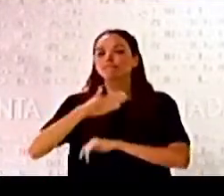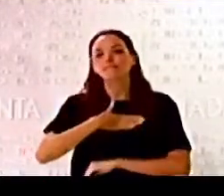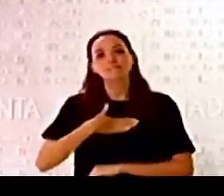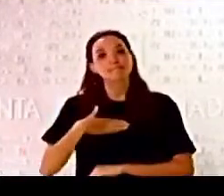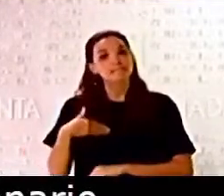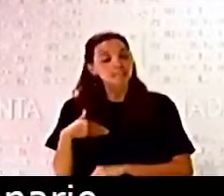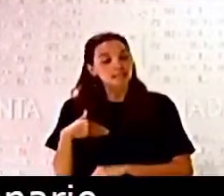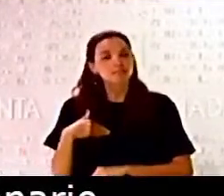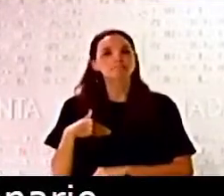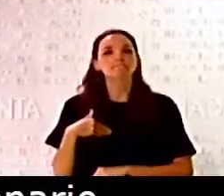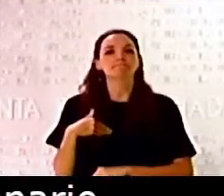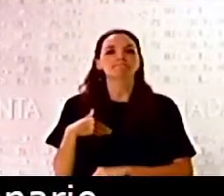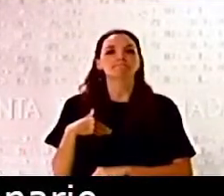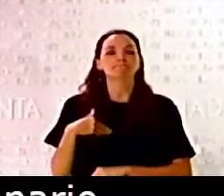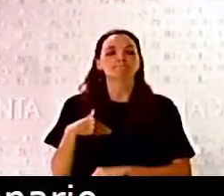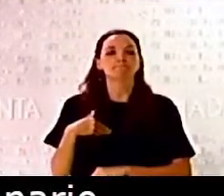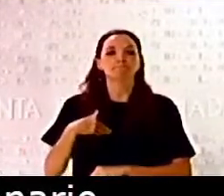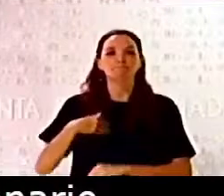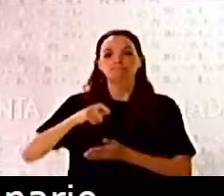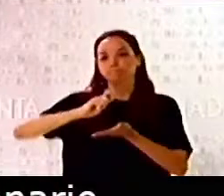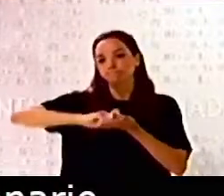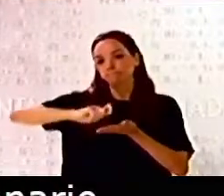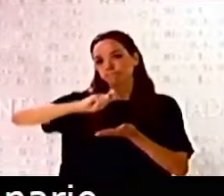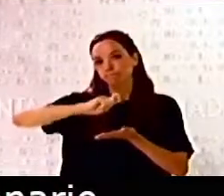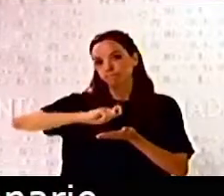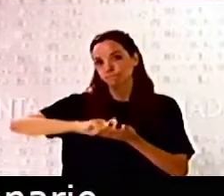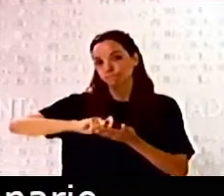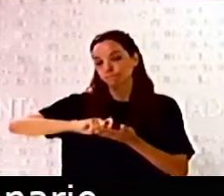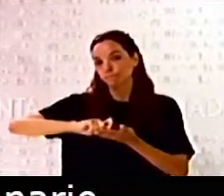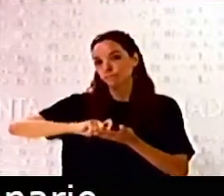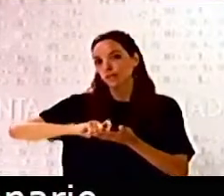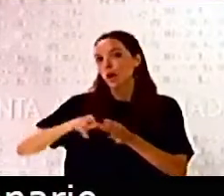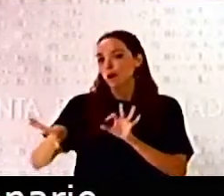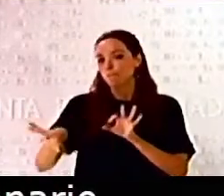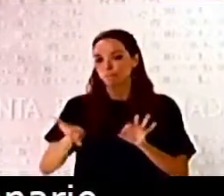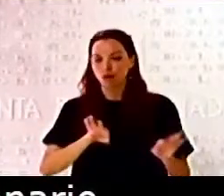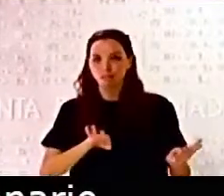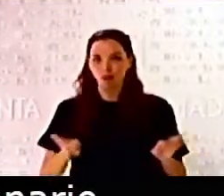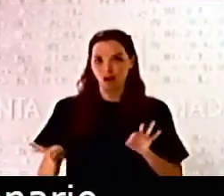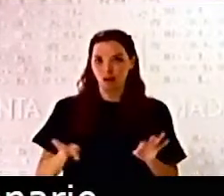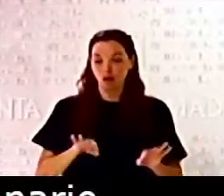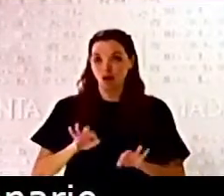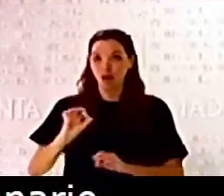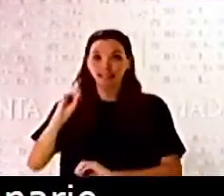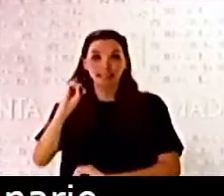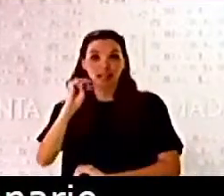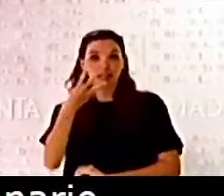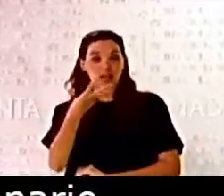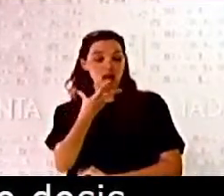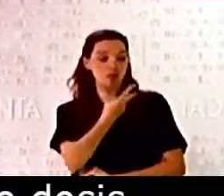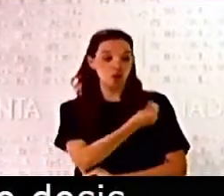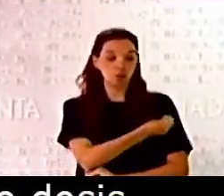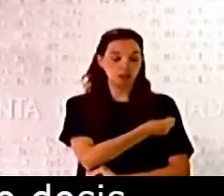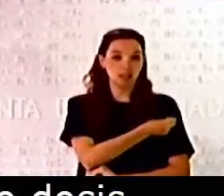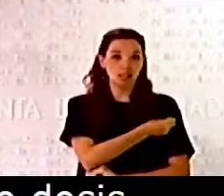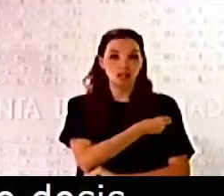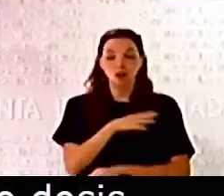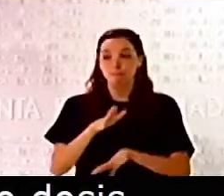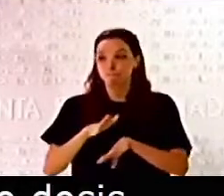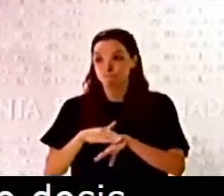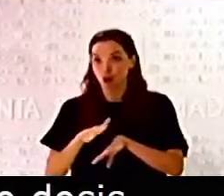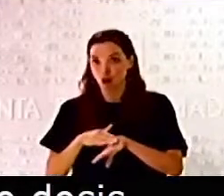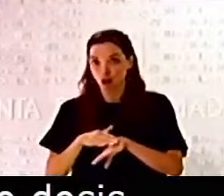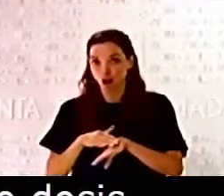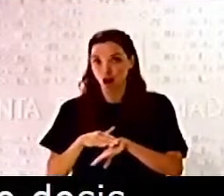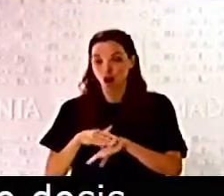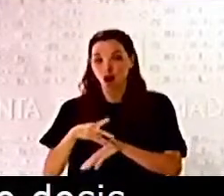acompasar una tercera dosis o dosis adicional de la vacuna y la vacunación de la gripe en